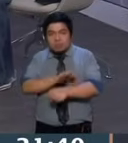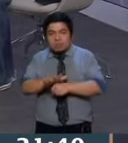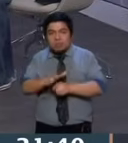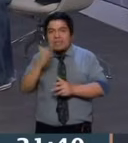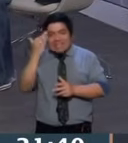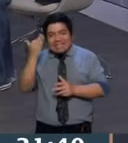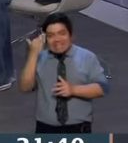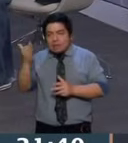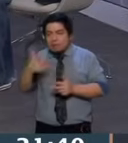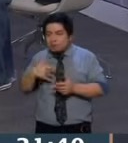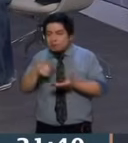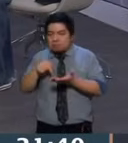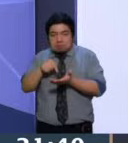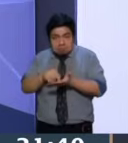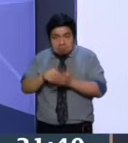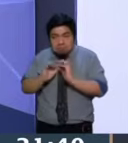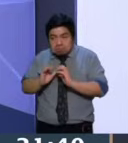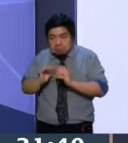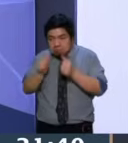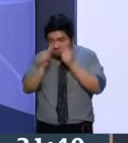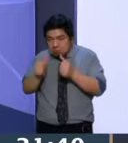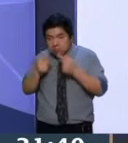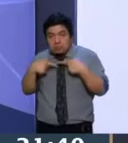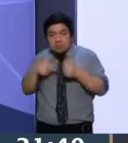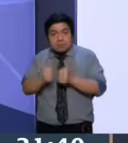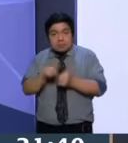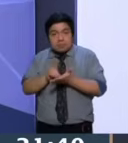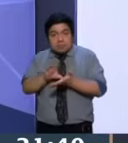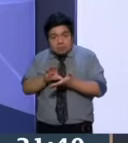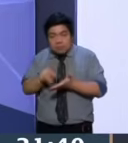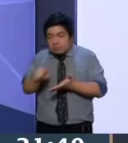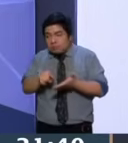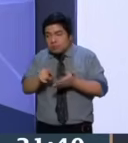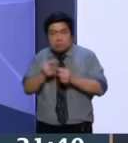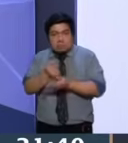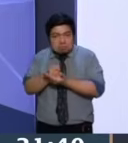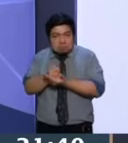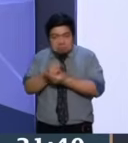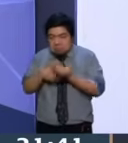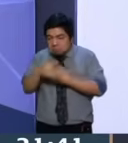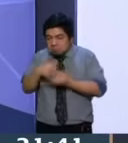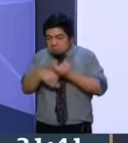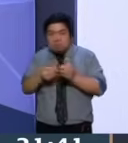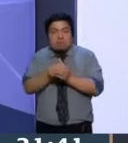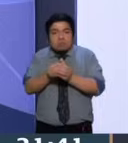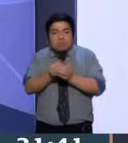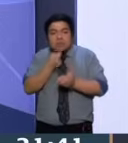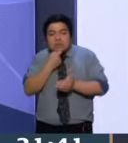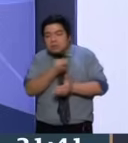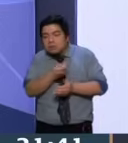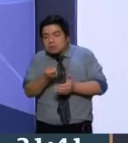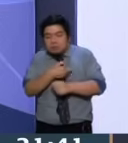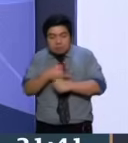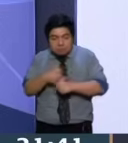tiempo. También tienen espacios de cuidado y de atención para personas con discapacidad en donde les dan tratamiento, etcétera. Clases para las criaturas durante todas